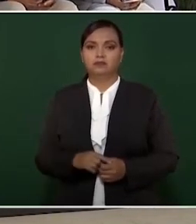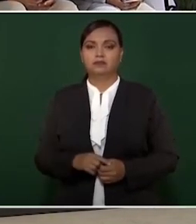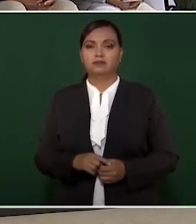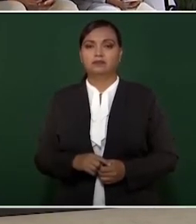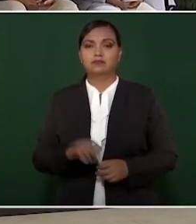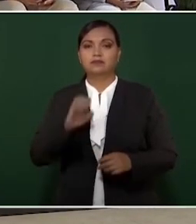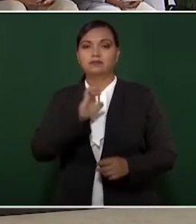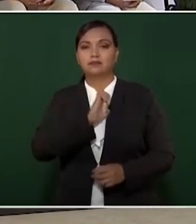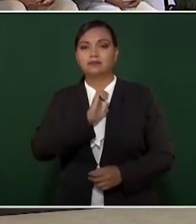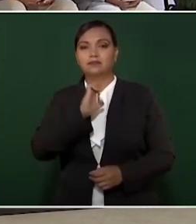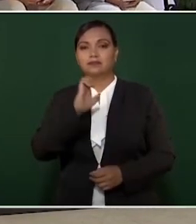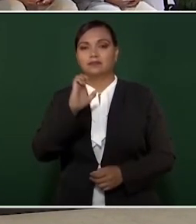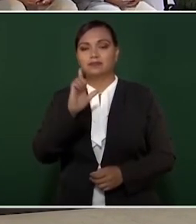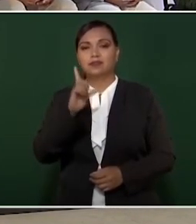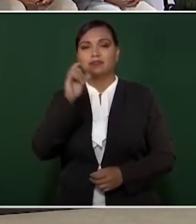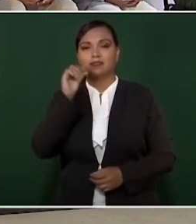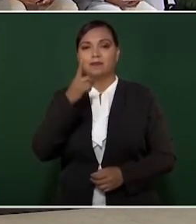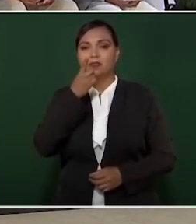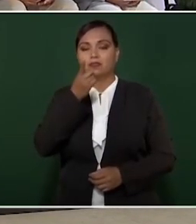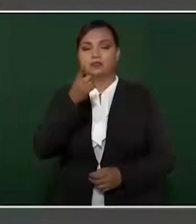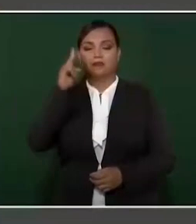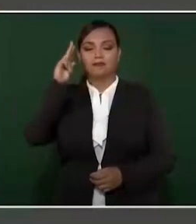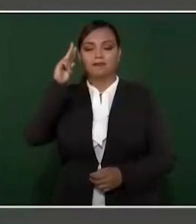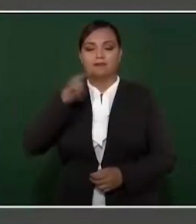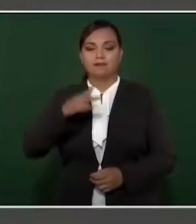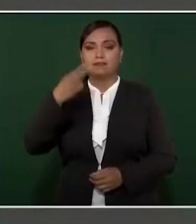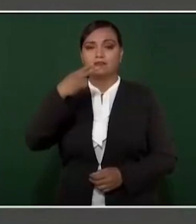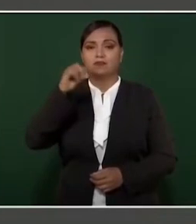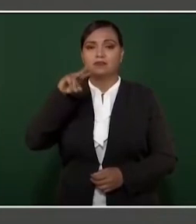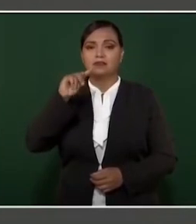y en especial de la honestidad